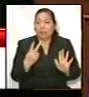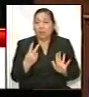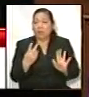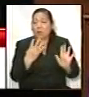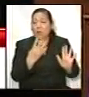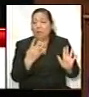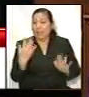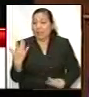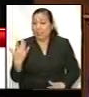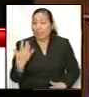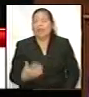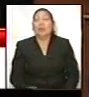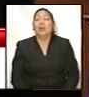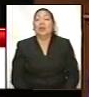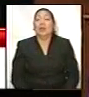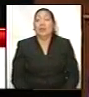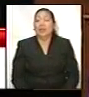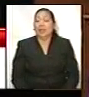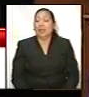27.795.